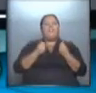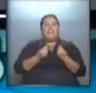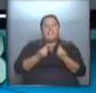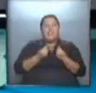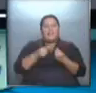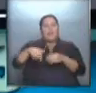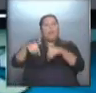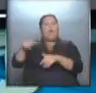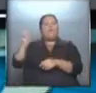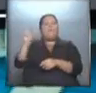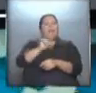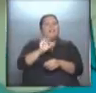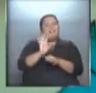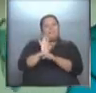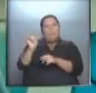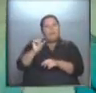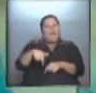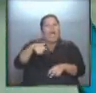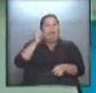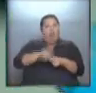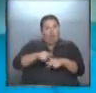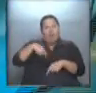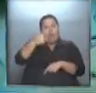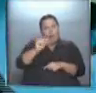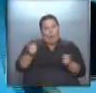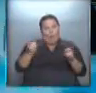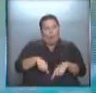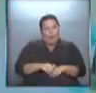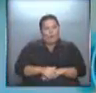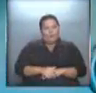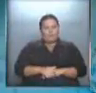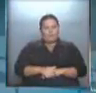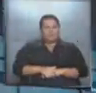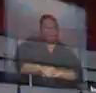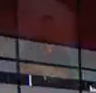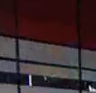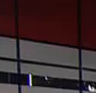con aquellos votos prestados? Pero bueno, hacemos una pausa, enseguida volvemos con Nacho Ramírez.